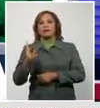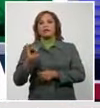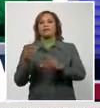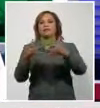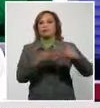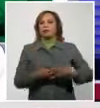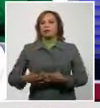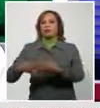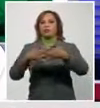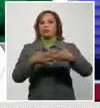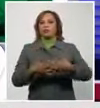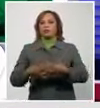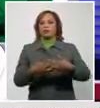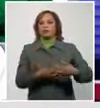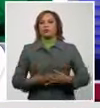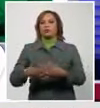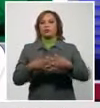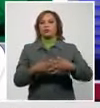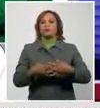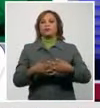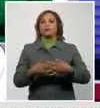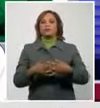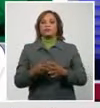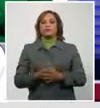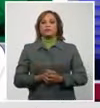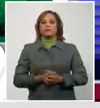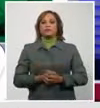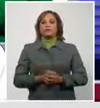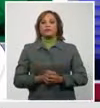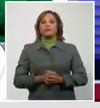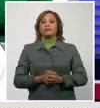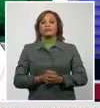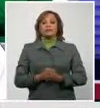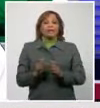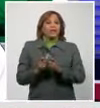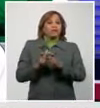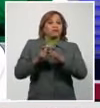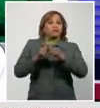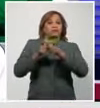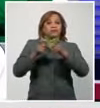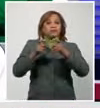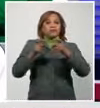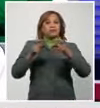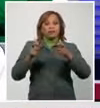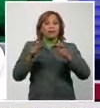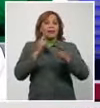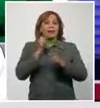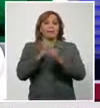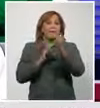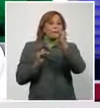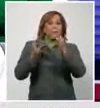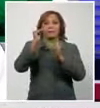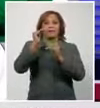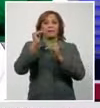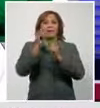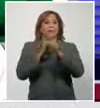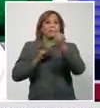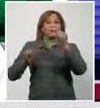Unidos de Norteamérica. Es el país que ha estado marcando como el principal